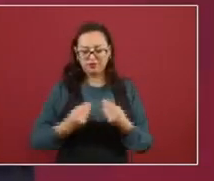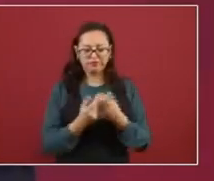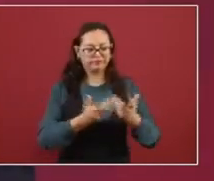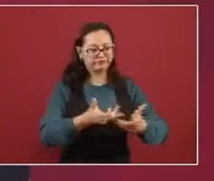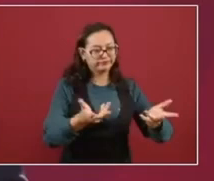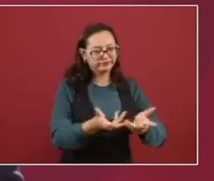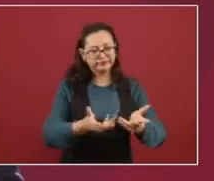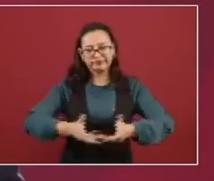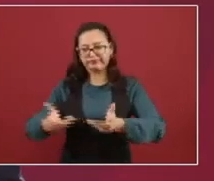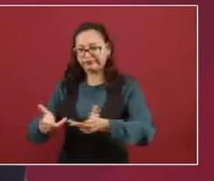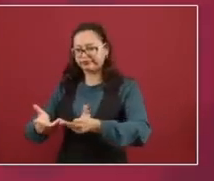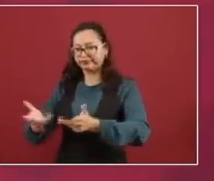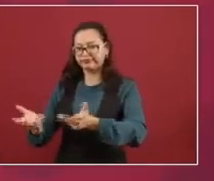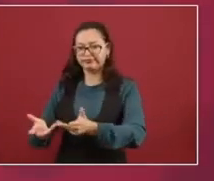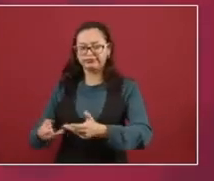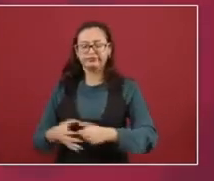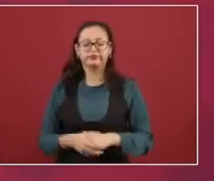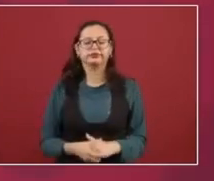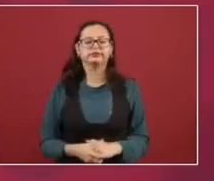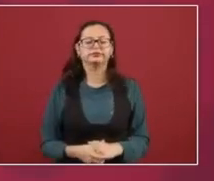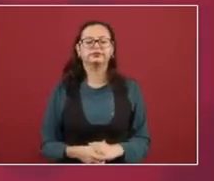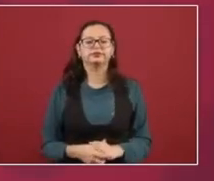cabo. Actualmente,